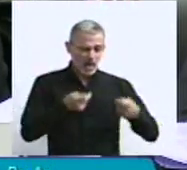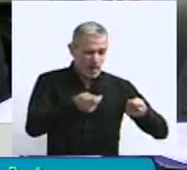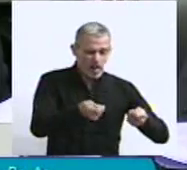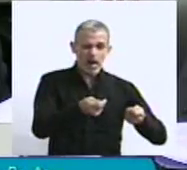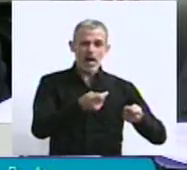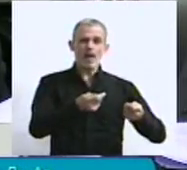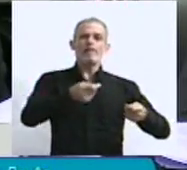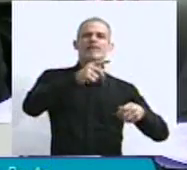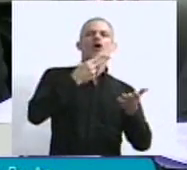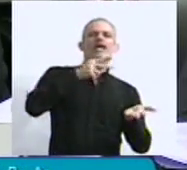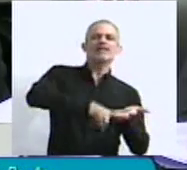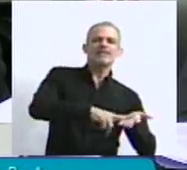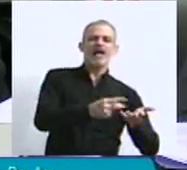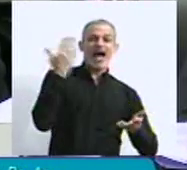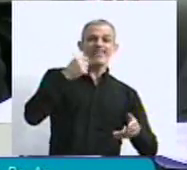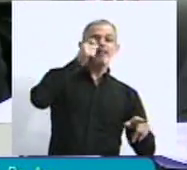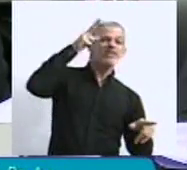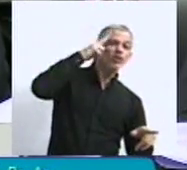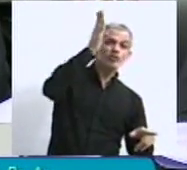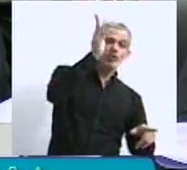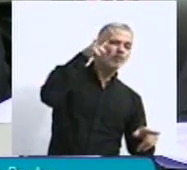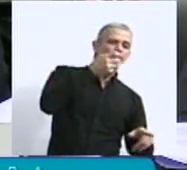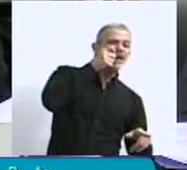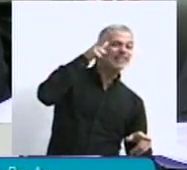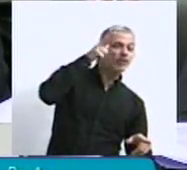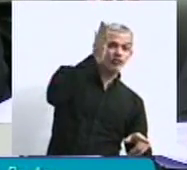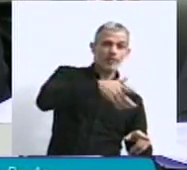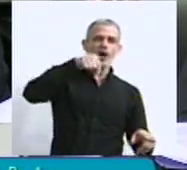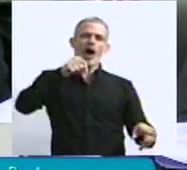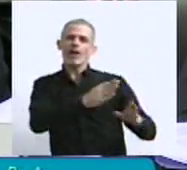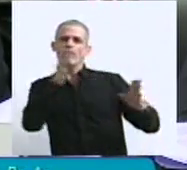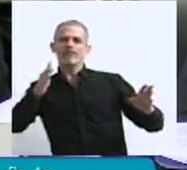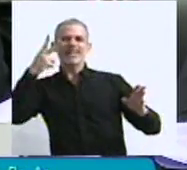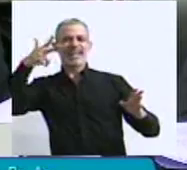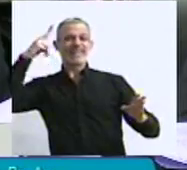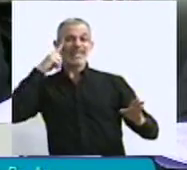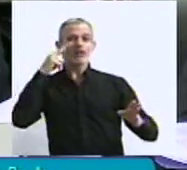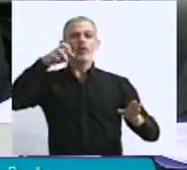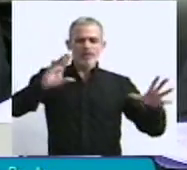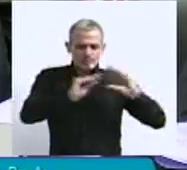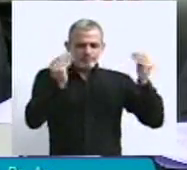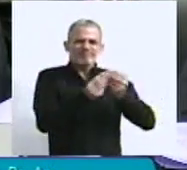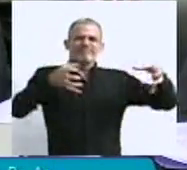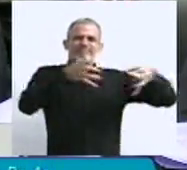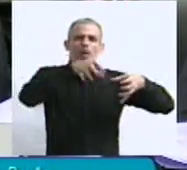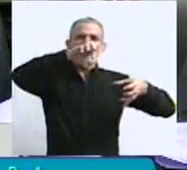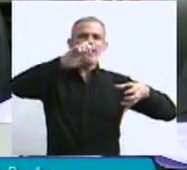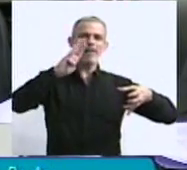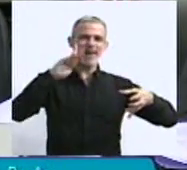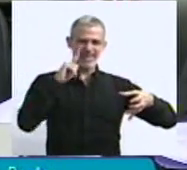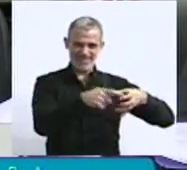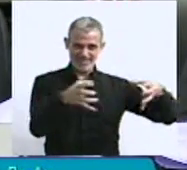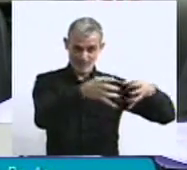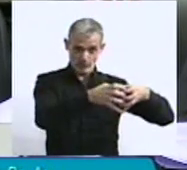puntos del producto a 39, 11 puntos del producto. Es muy difícil